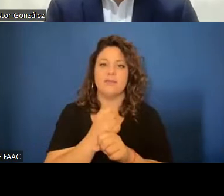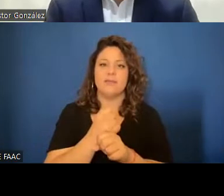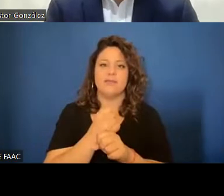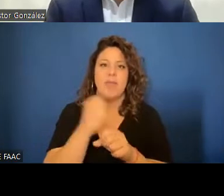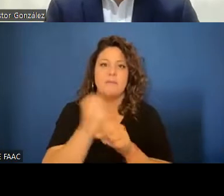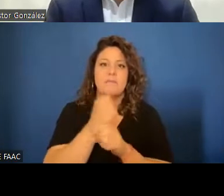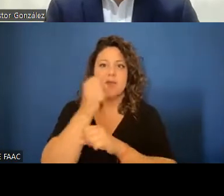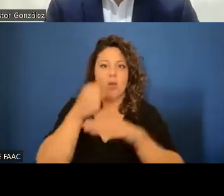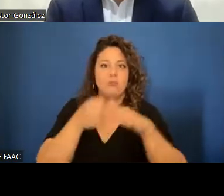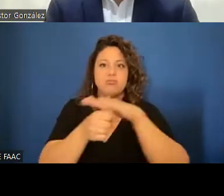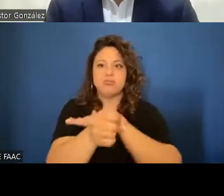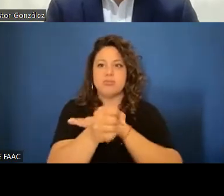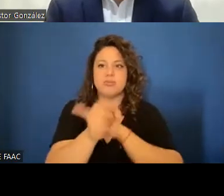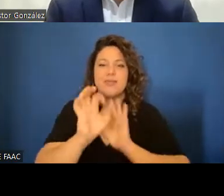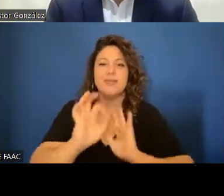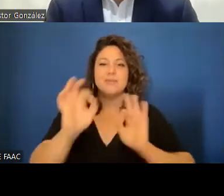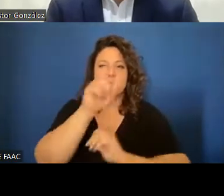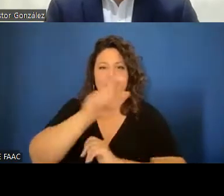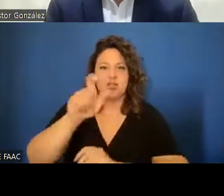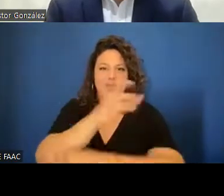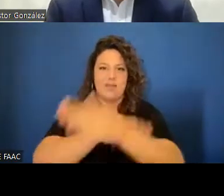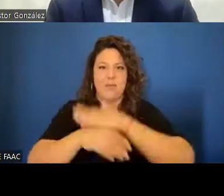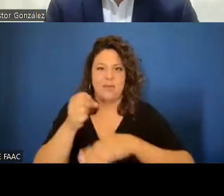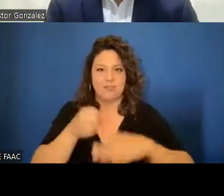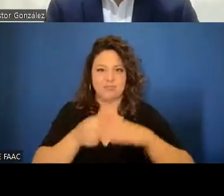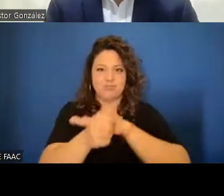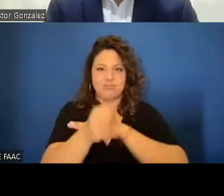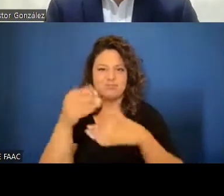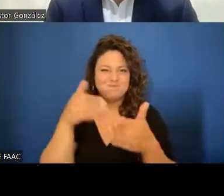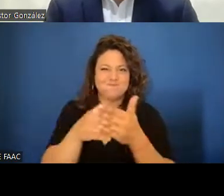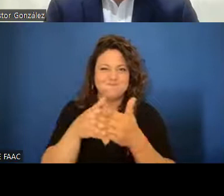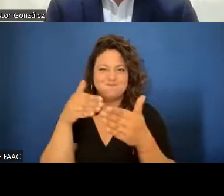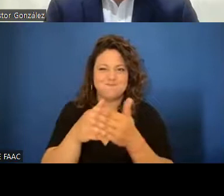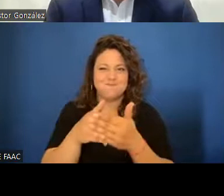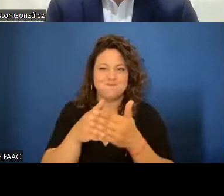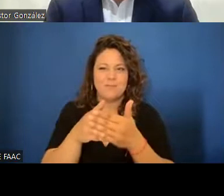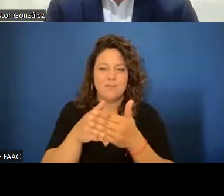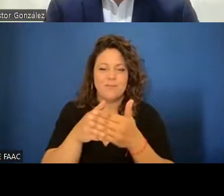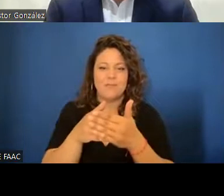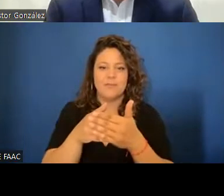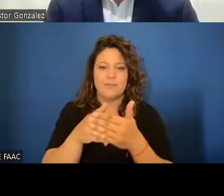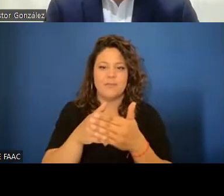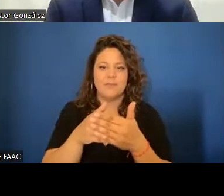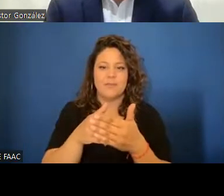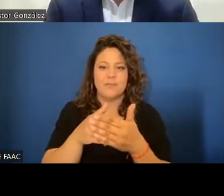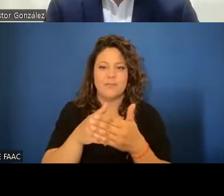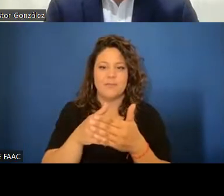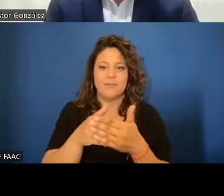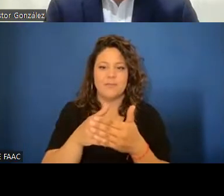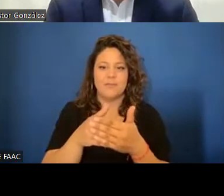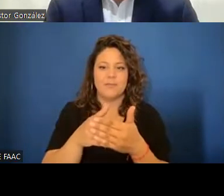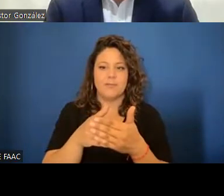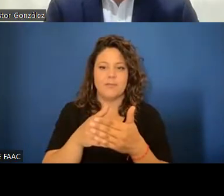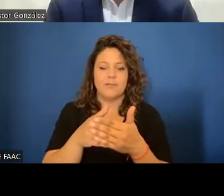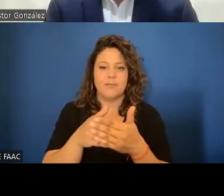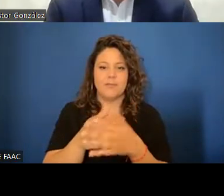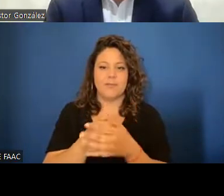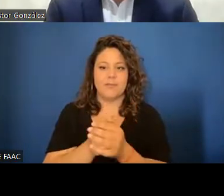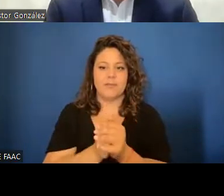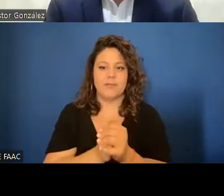que tenía síndrome de Asperger, del que estaba saliendo tratado desde hace 15 o 20 años, y solicitó como prueba pues, que se le hiciese un